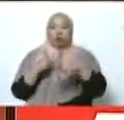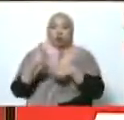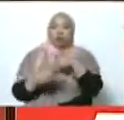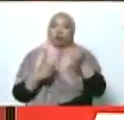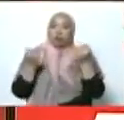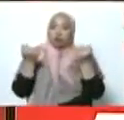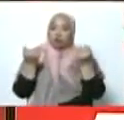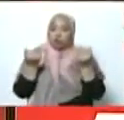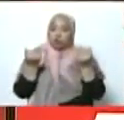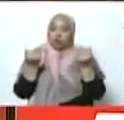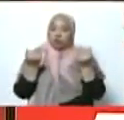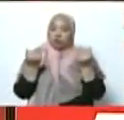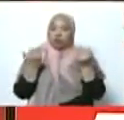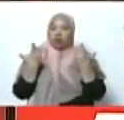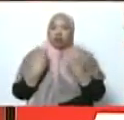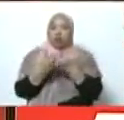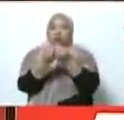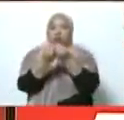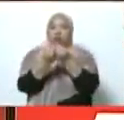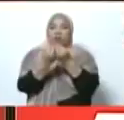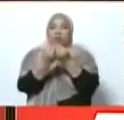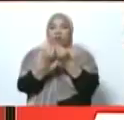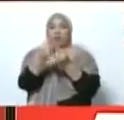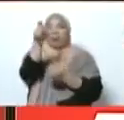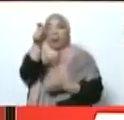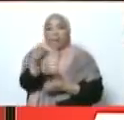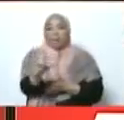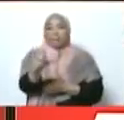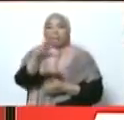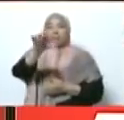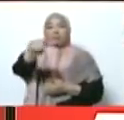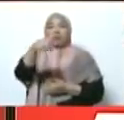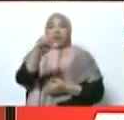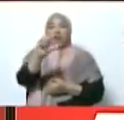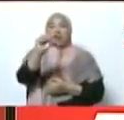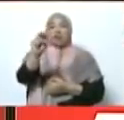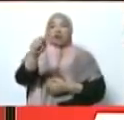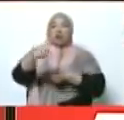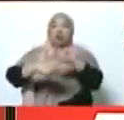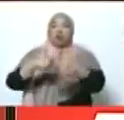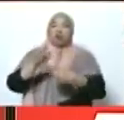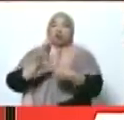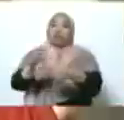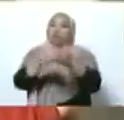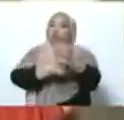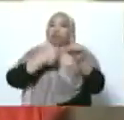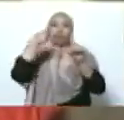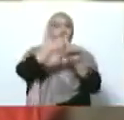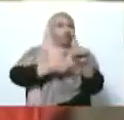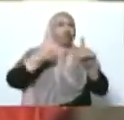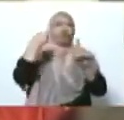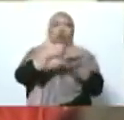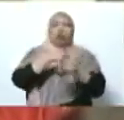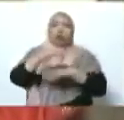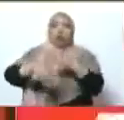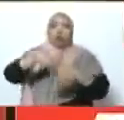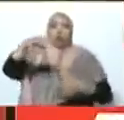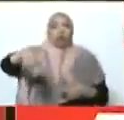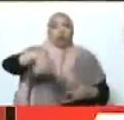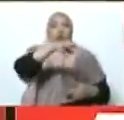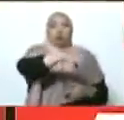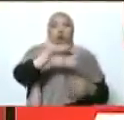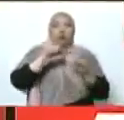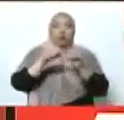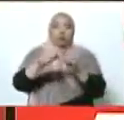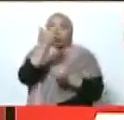Economía productiva, compañero Jesús Farías, que ha estado allí al frente y anda batallando por toda Venezuela, continúa